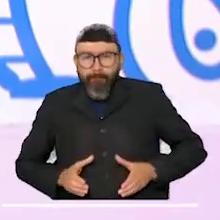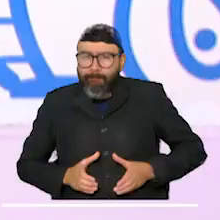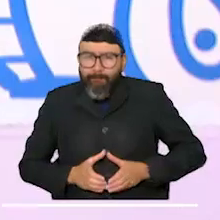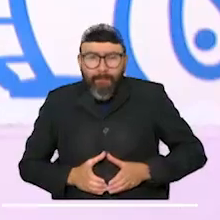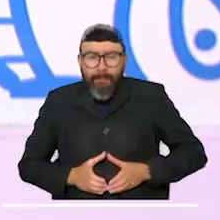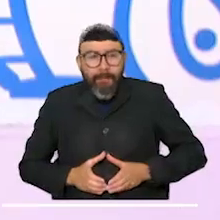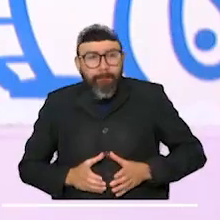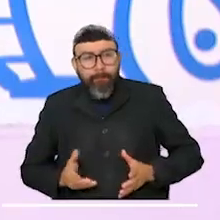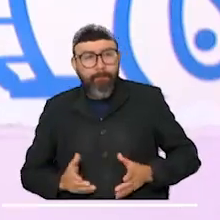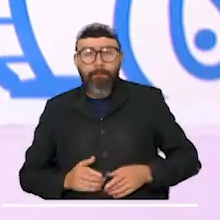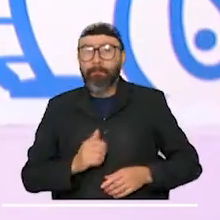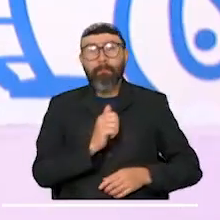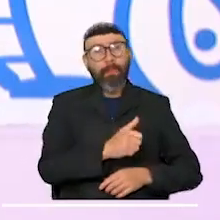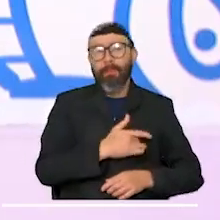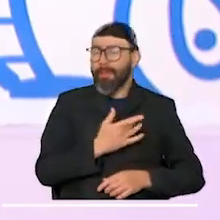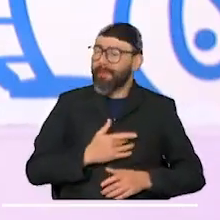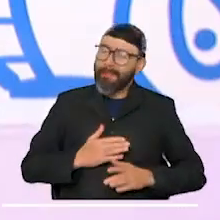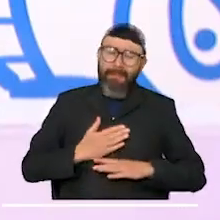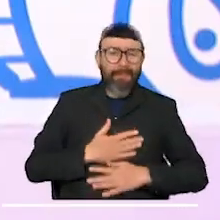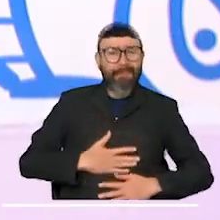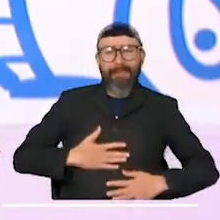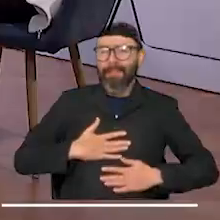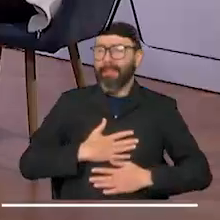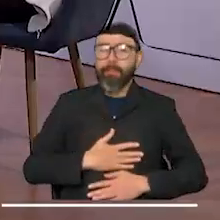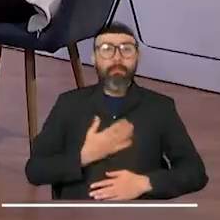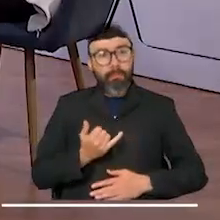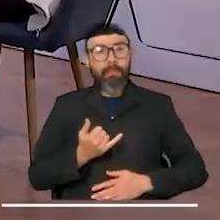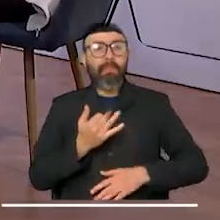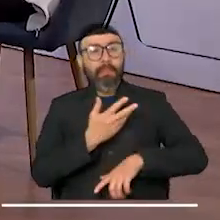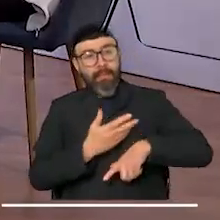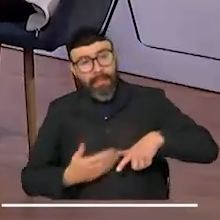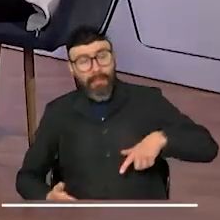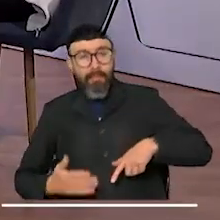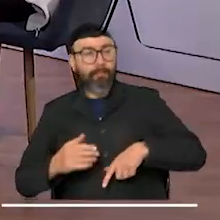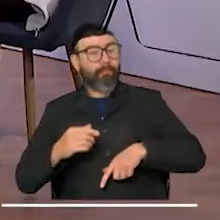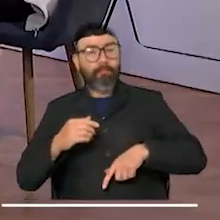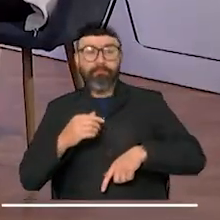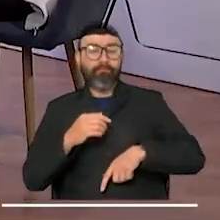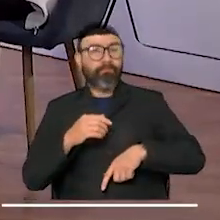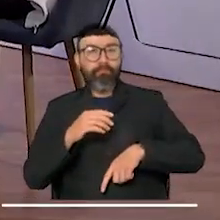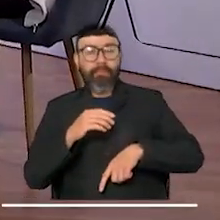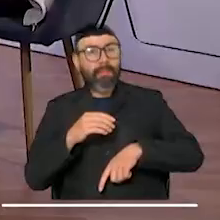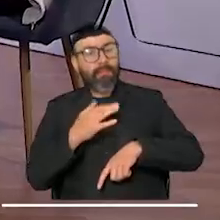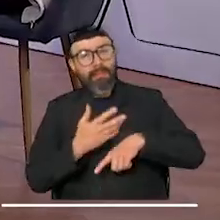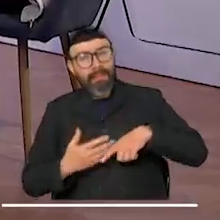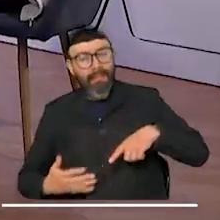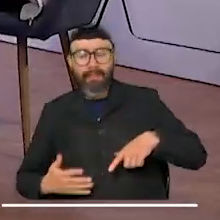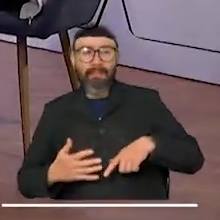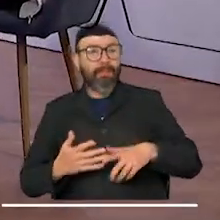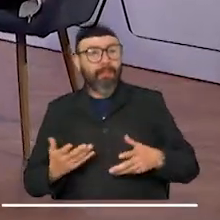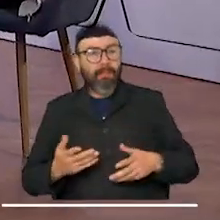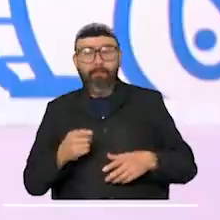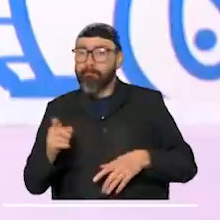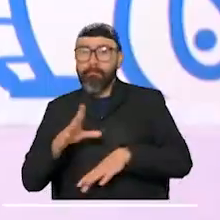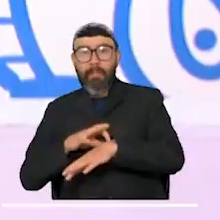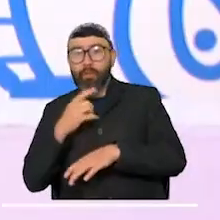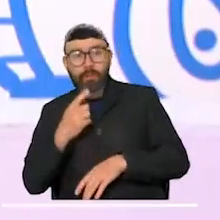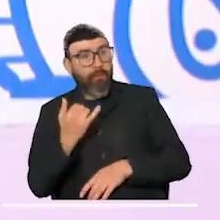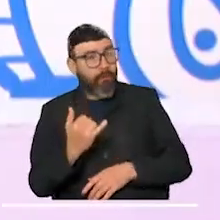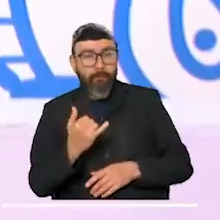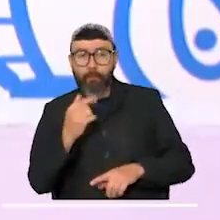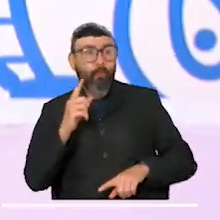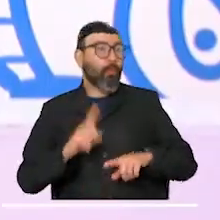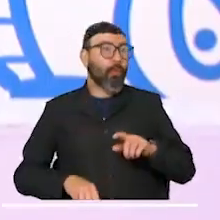a ella le molesta muchísimo y sangra el médico le ha dicho que no no se puede hacer nada recuerdo que este programa no